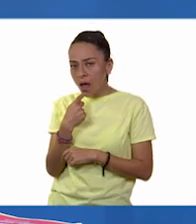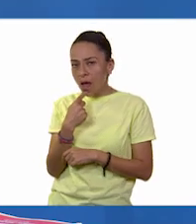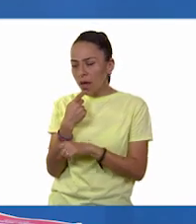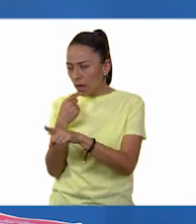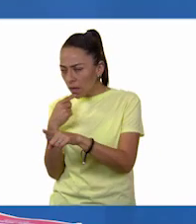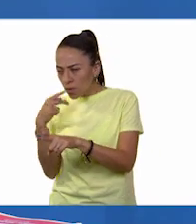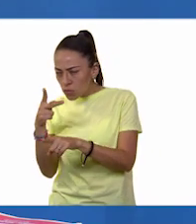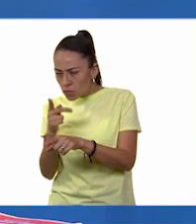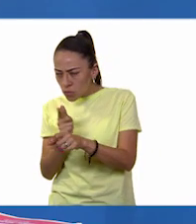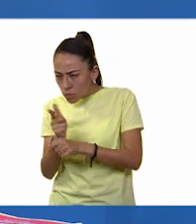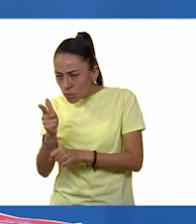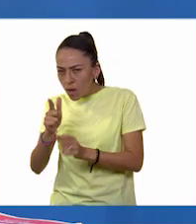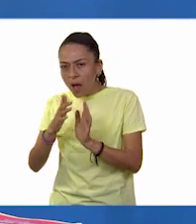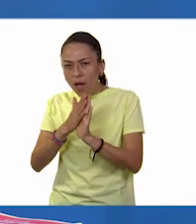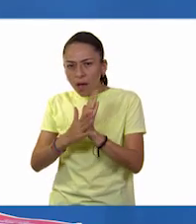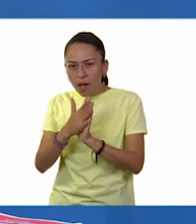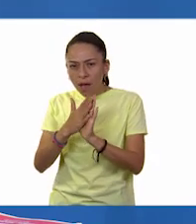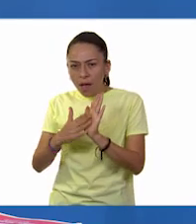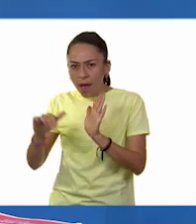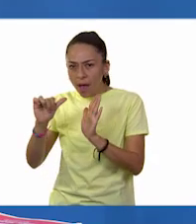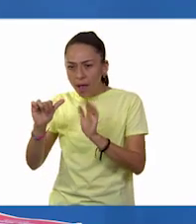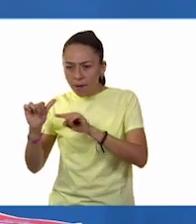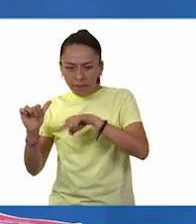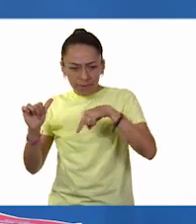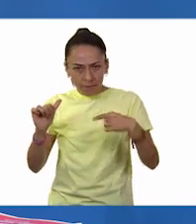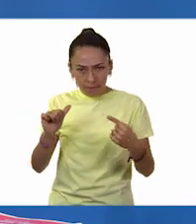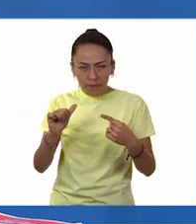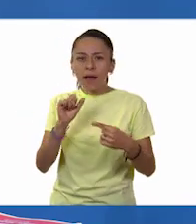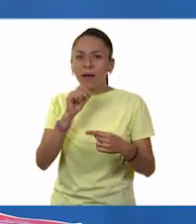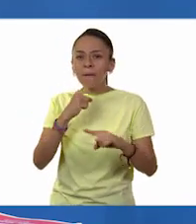multiplicar esos triángulos, nos da también